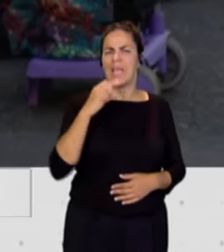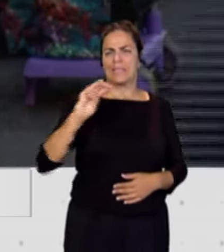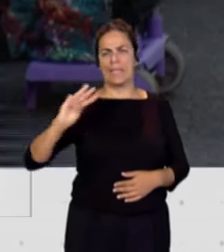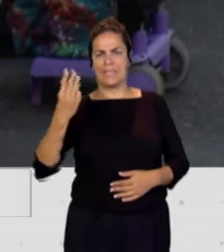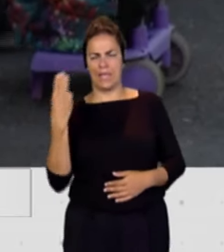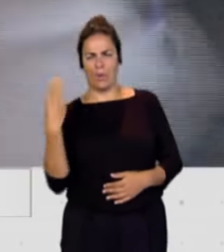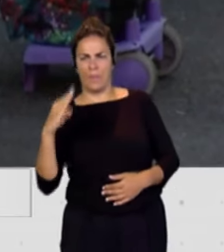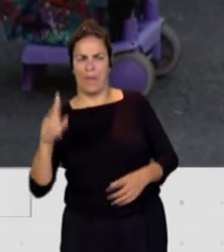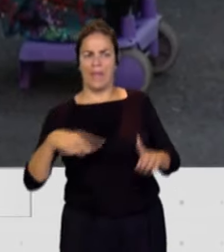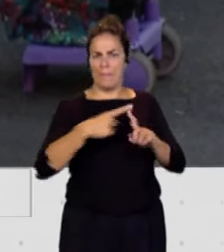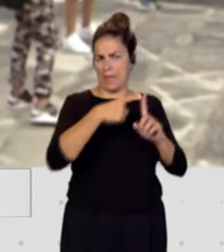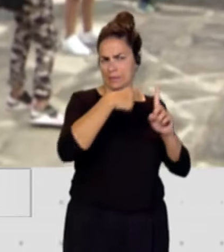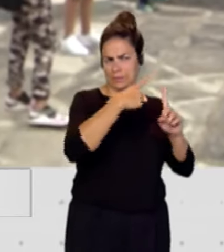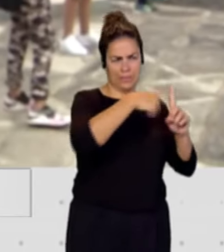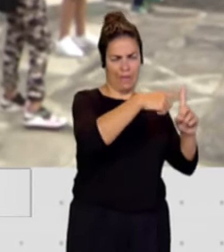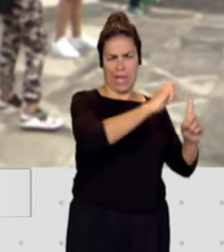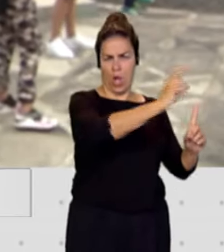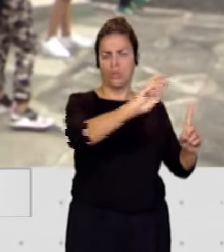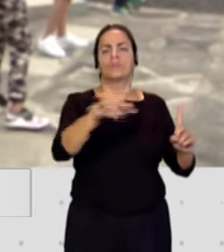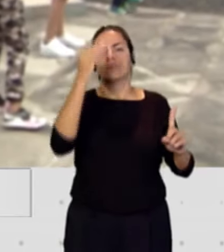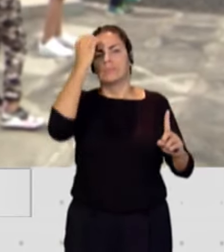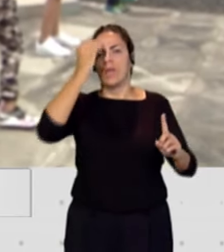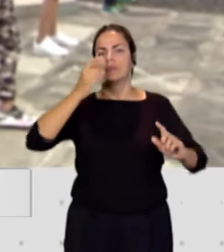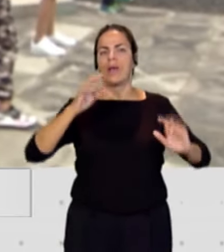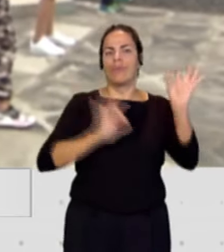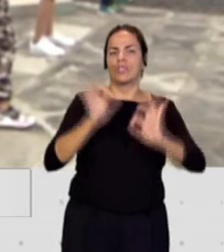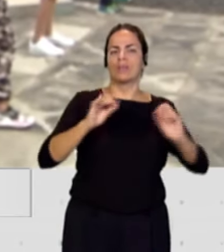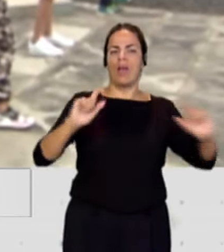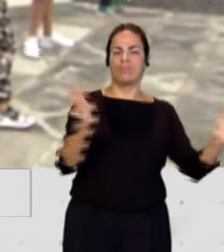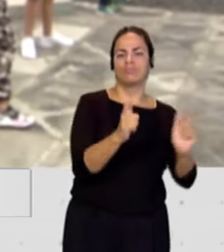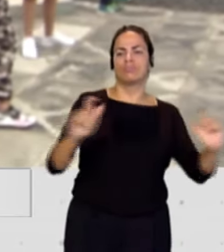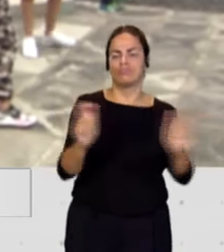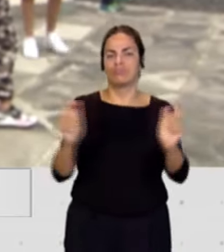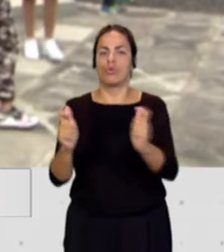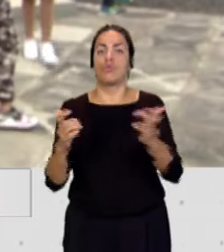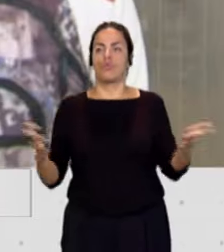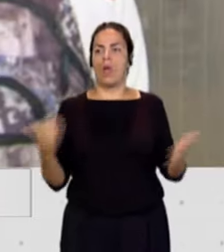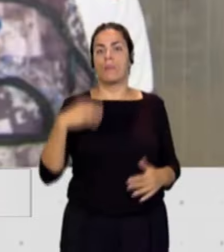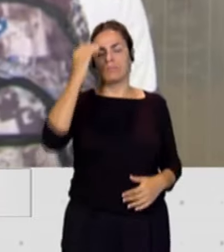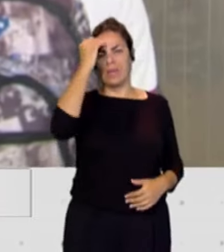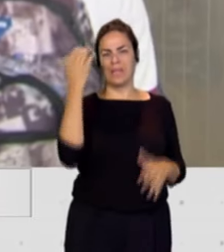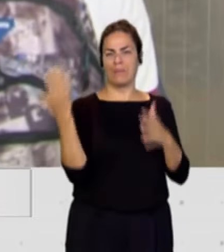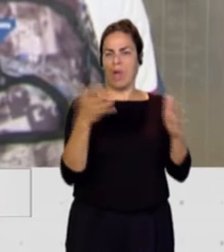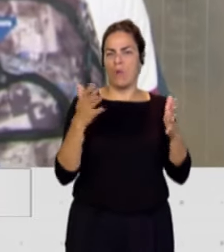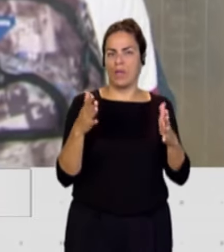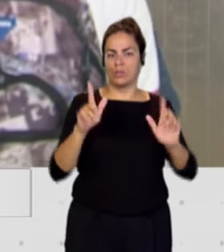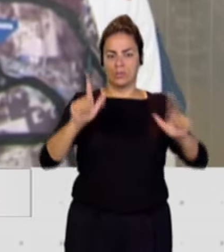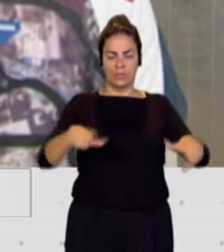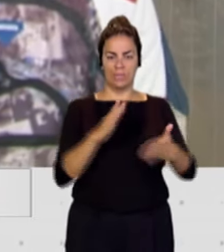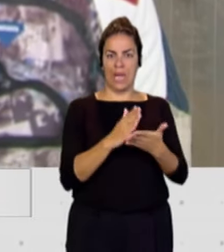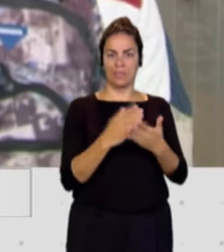niveles Cuál va a ser la bajada de ratio tienen una estimación De cuántos alumnos quedarían por clase Bueno ahora mismo la la